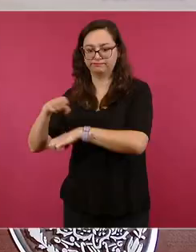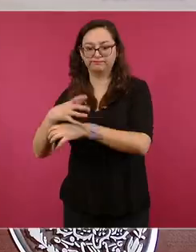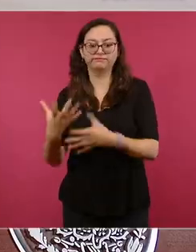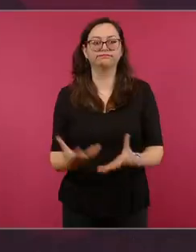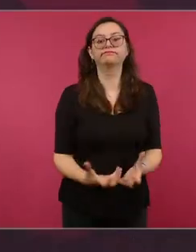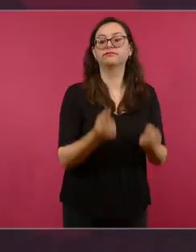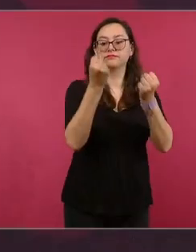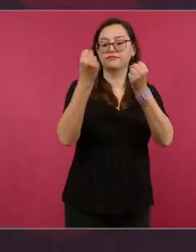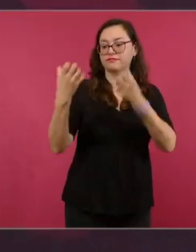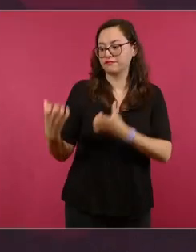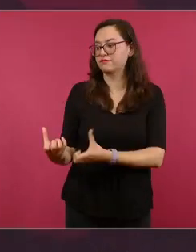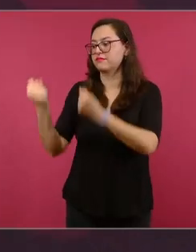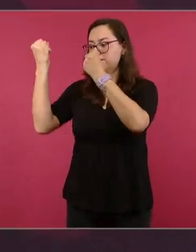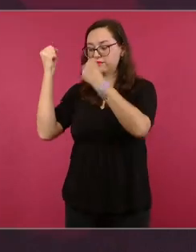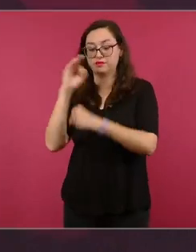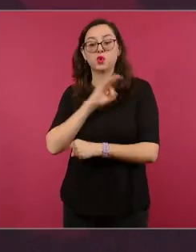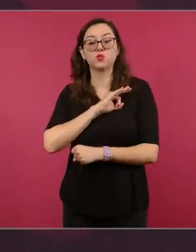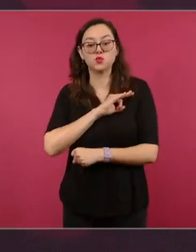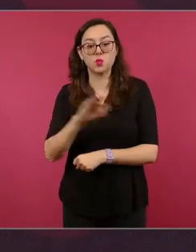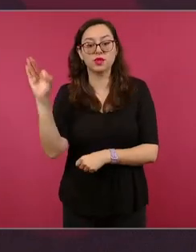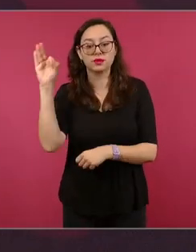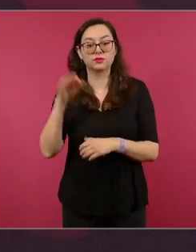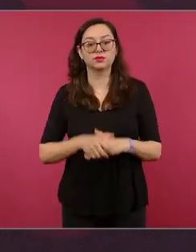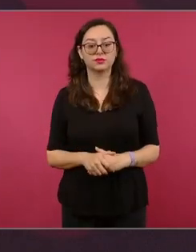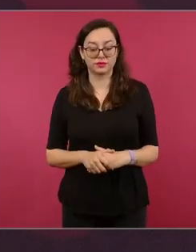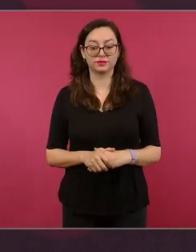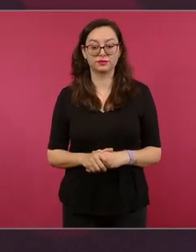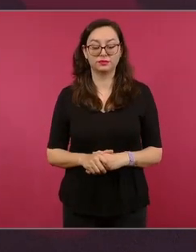a Pemex y a la Comisión Federal de Electricidad.